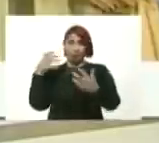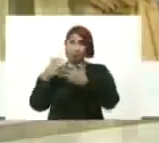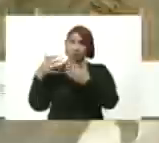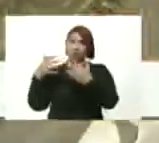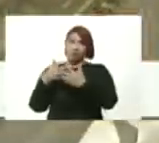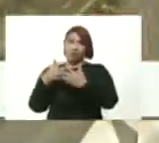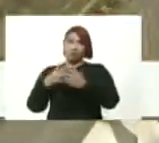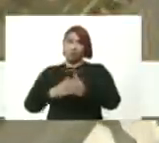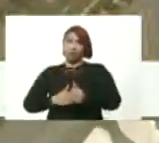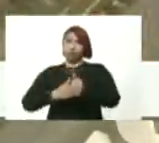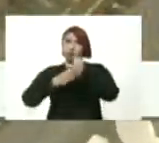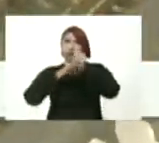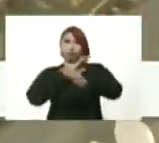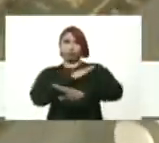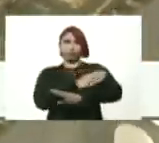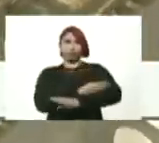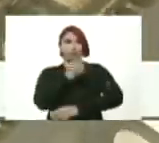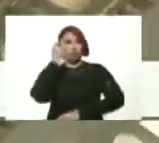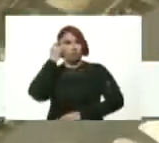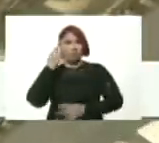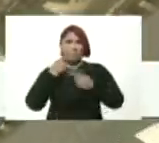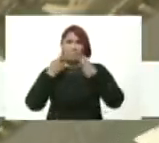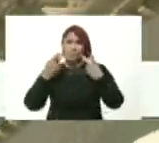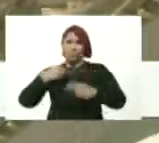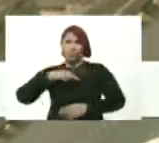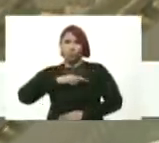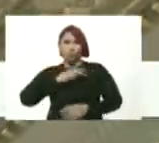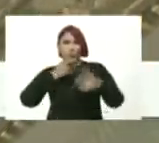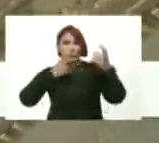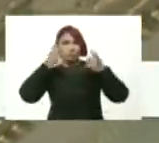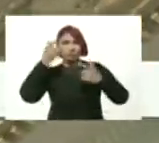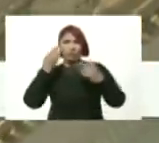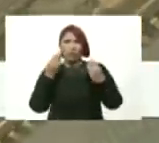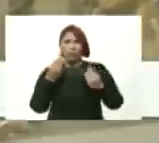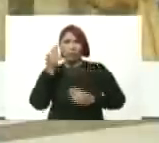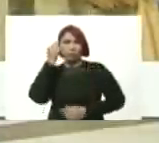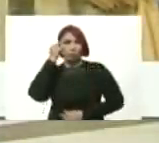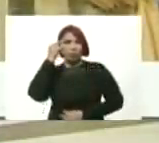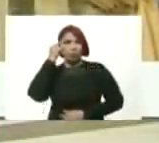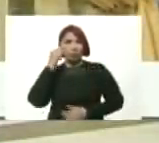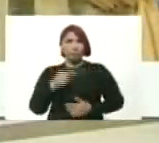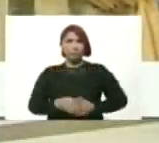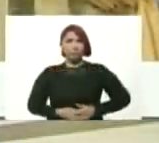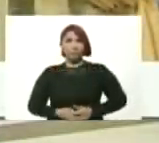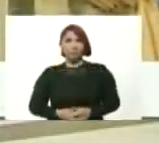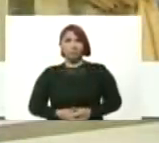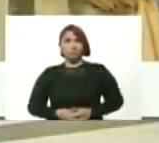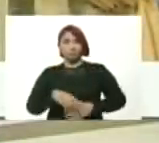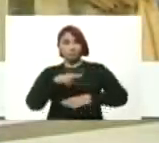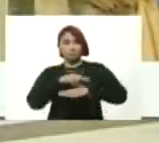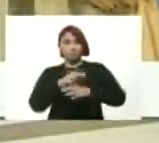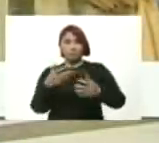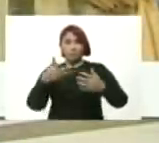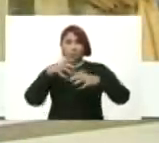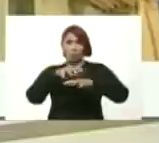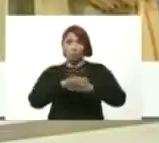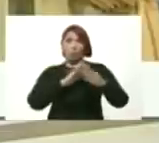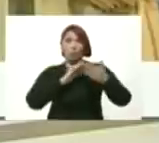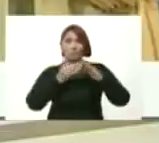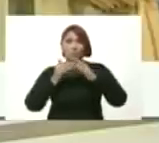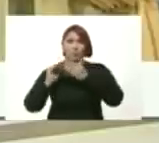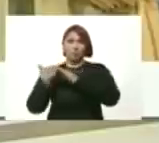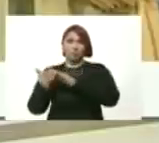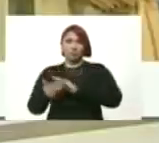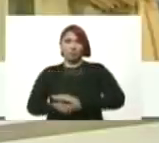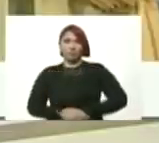día que fue decretado por nuestro comandante hugo chávez como el día de la medicina integral comunitaria